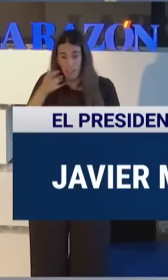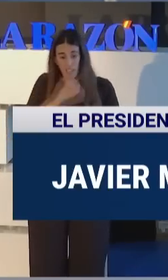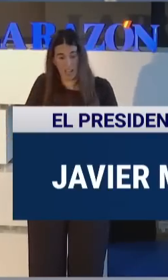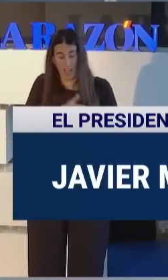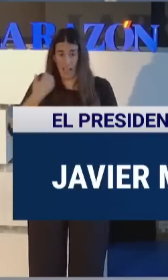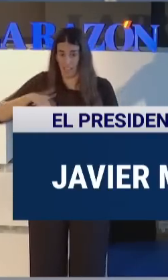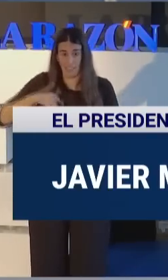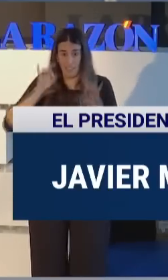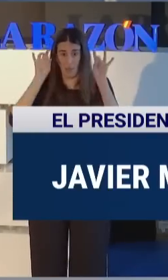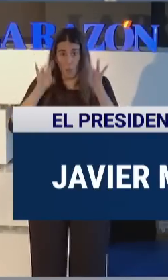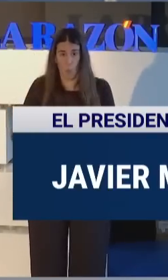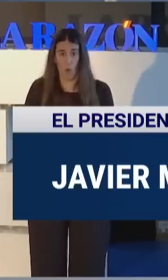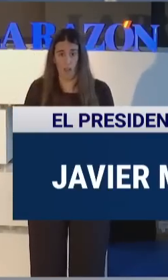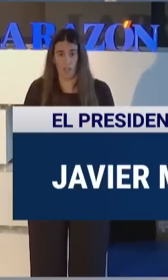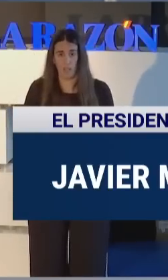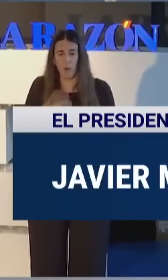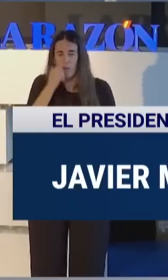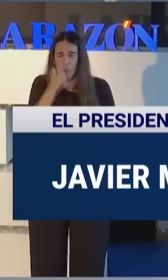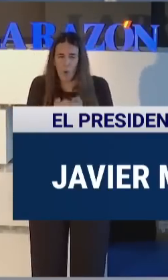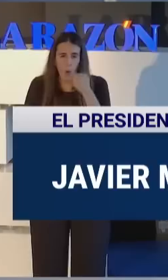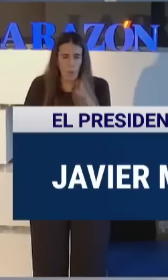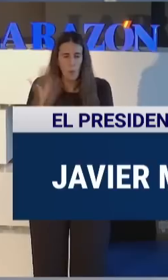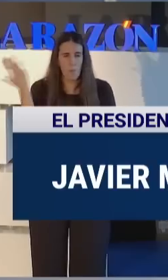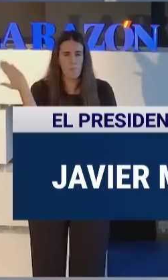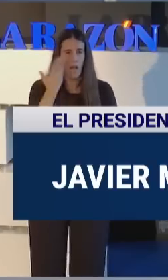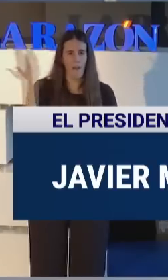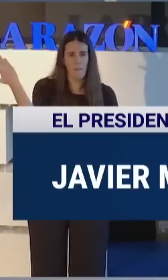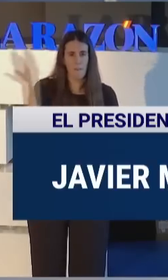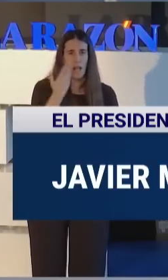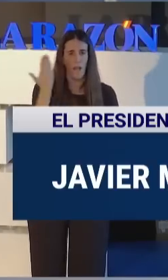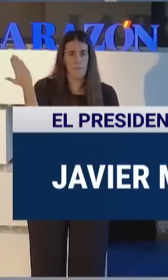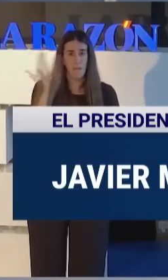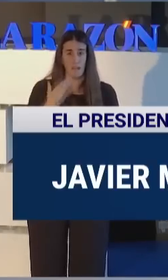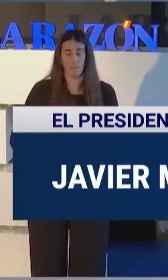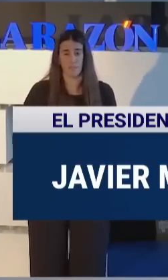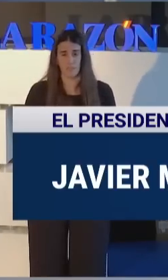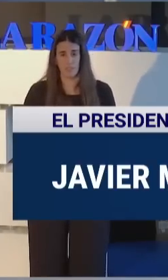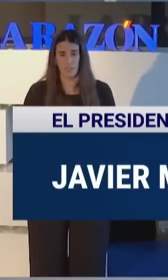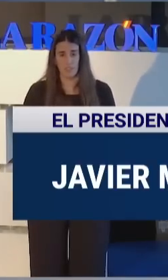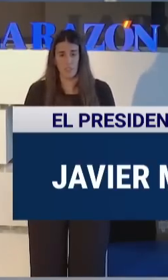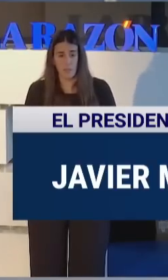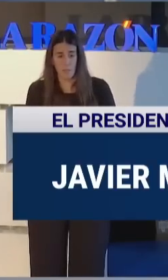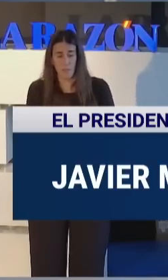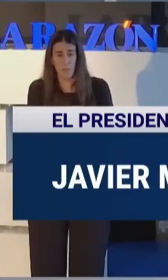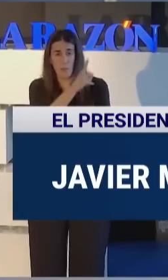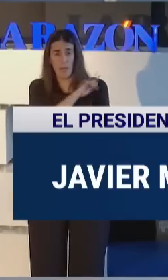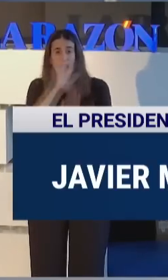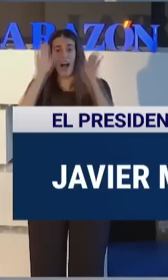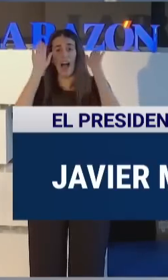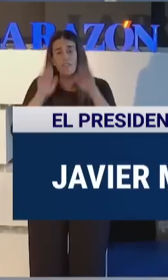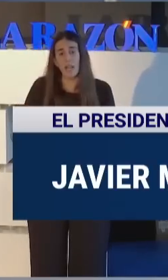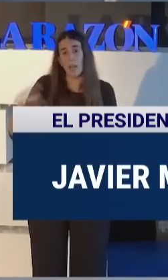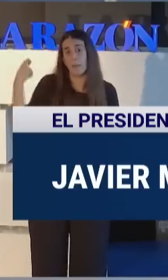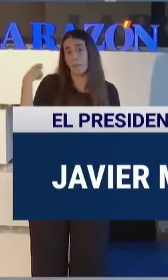hornalla. Bueno, lo cocinaron. Lo cocinaron tanto y se fueron tanto de mambo que terminamos habiendo un